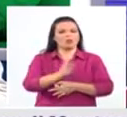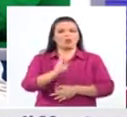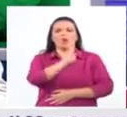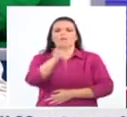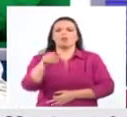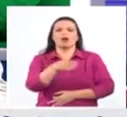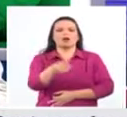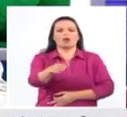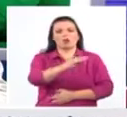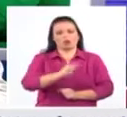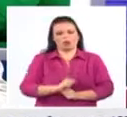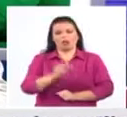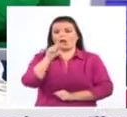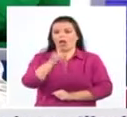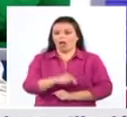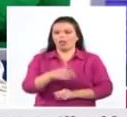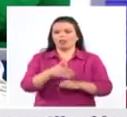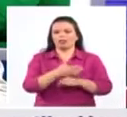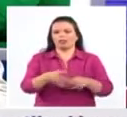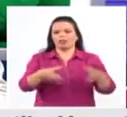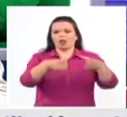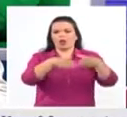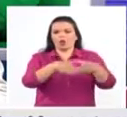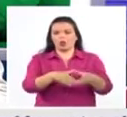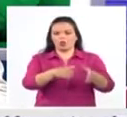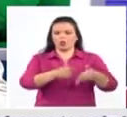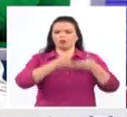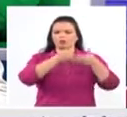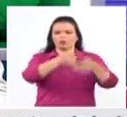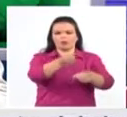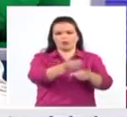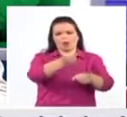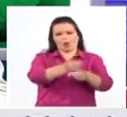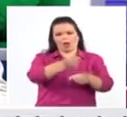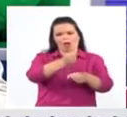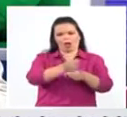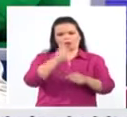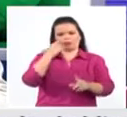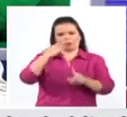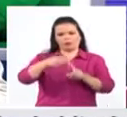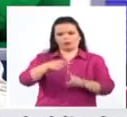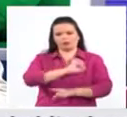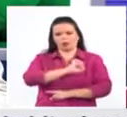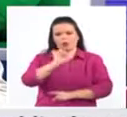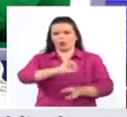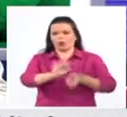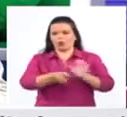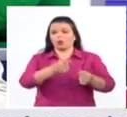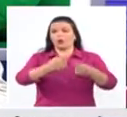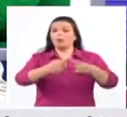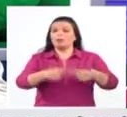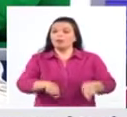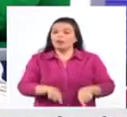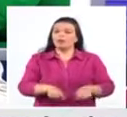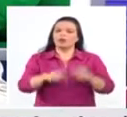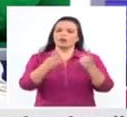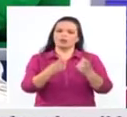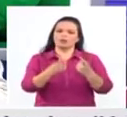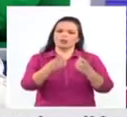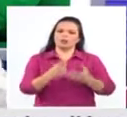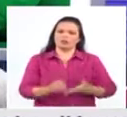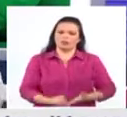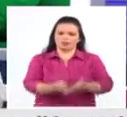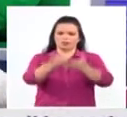allí trabajando y no tenemos duda que lo van a controlar, pero necesitando mucho de la participación